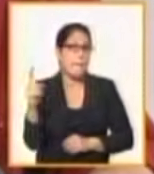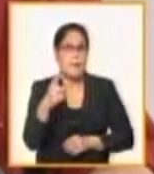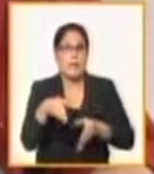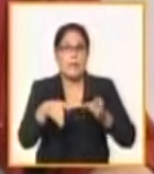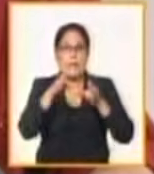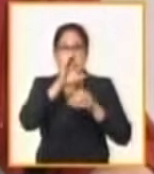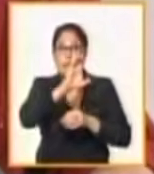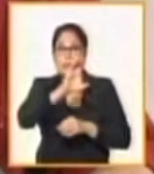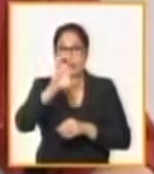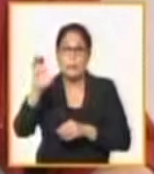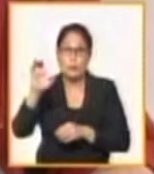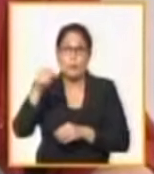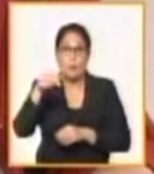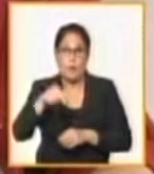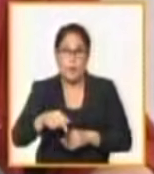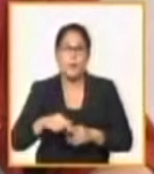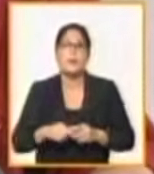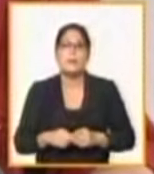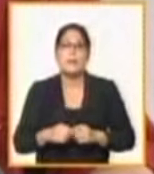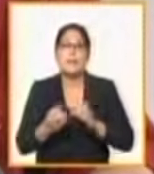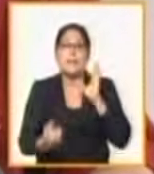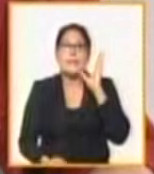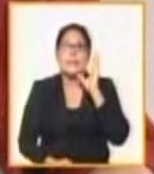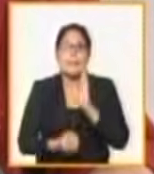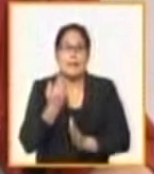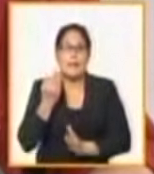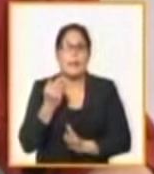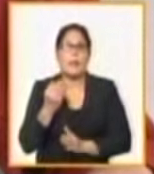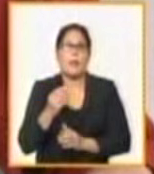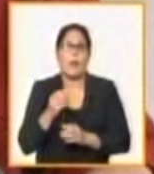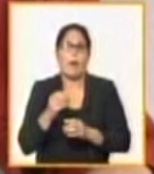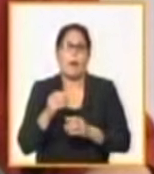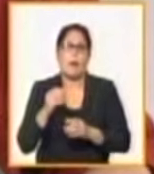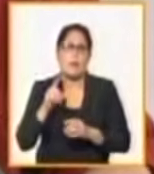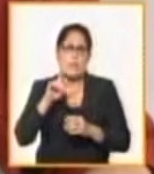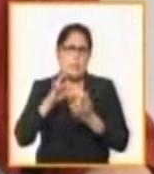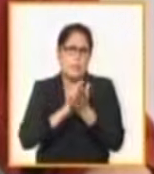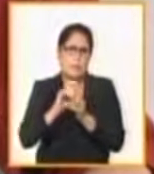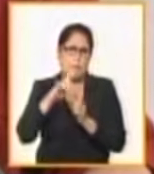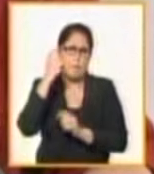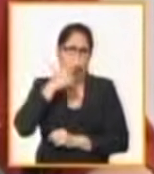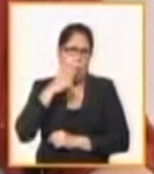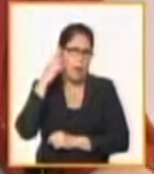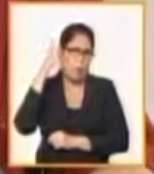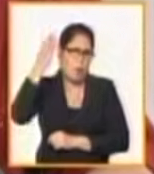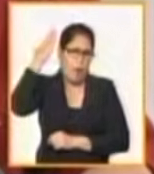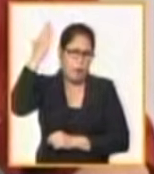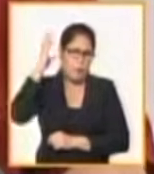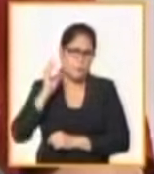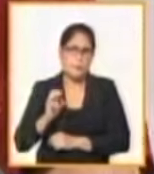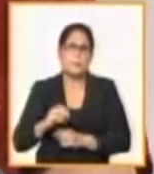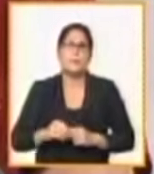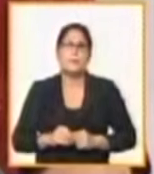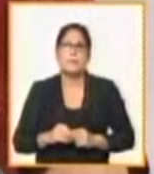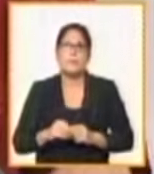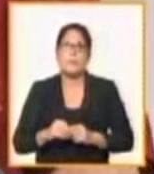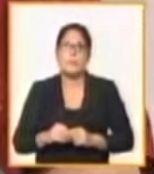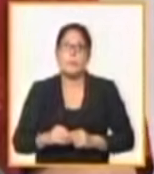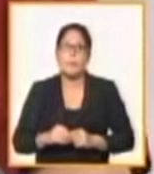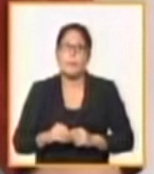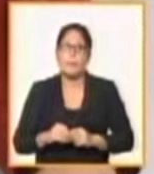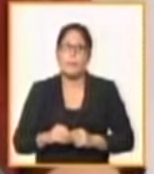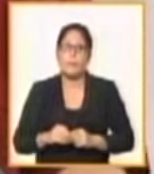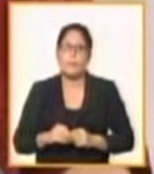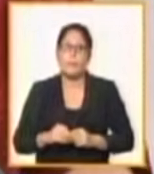instituto que se creó en la Academia de Ciencias, que era la primera Academia de Ciencias, la que presidió Antonio Núñez Jiménez.